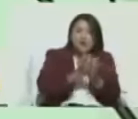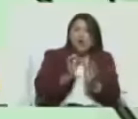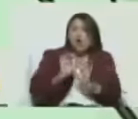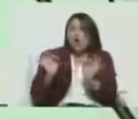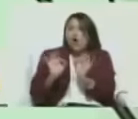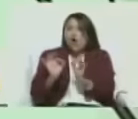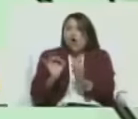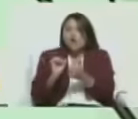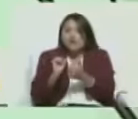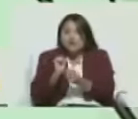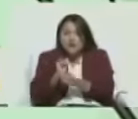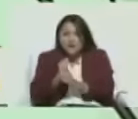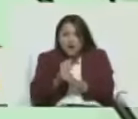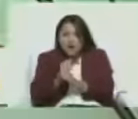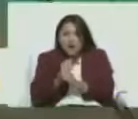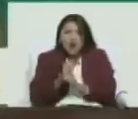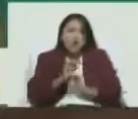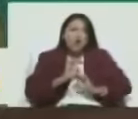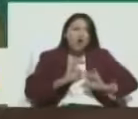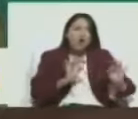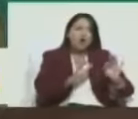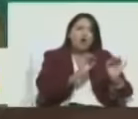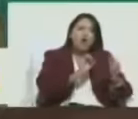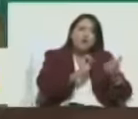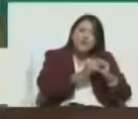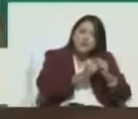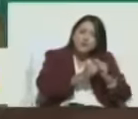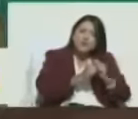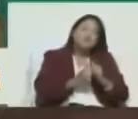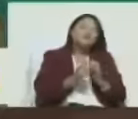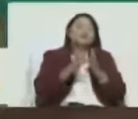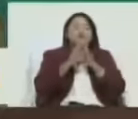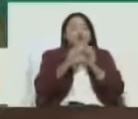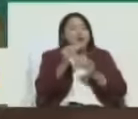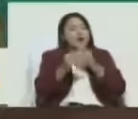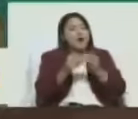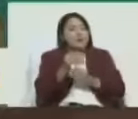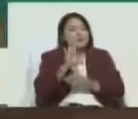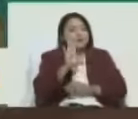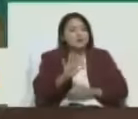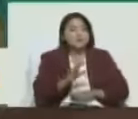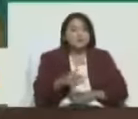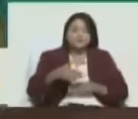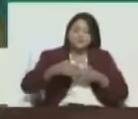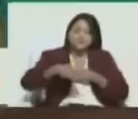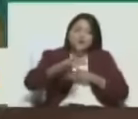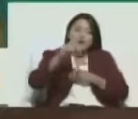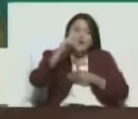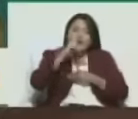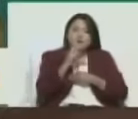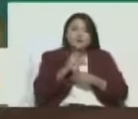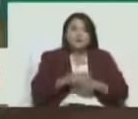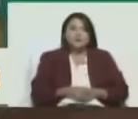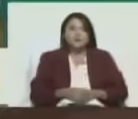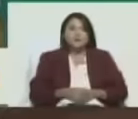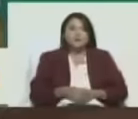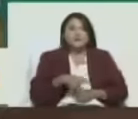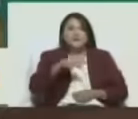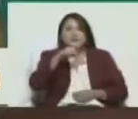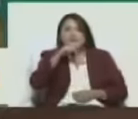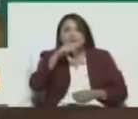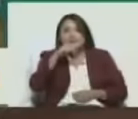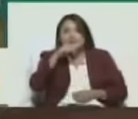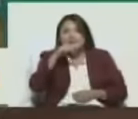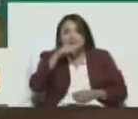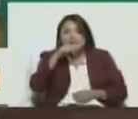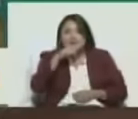comunitario, deportivo, hagamos la historia juntas y juntos. Los años venideros, nuestros nietos Génesis,